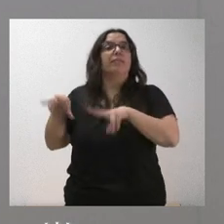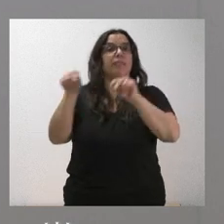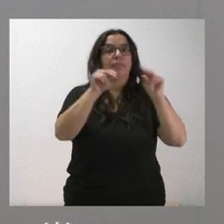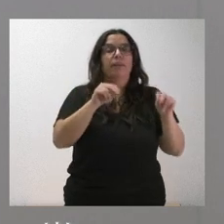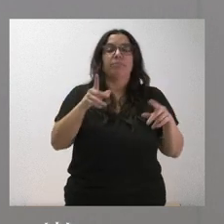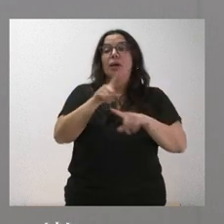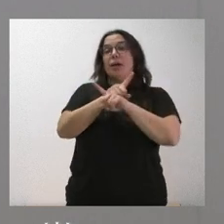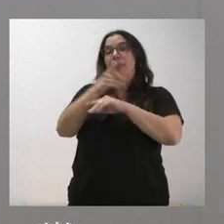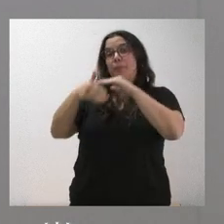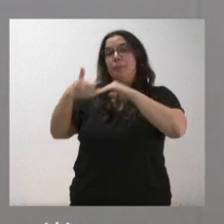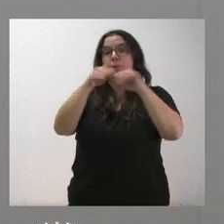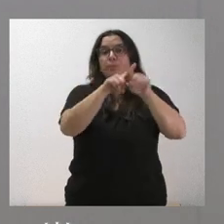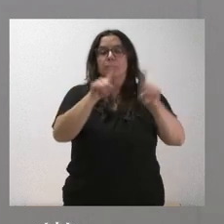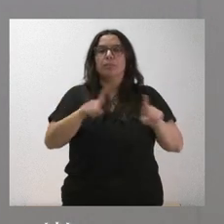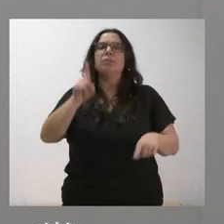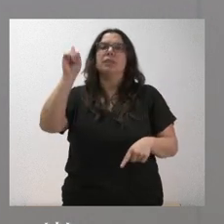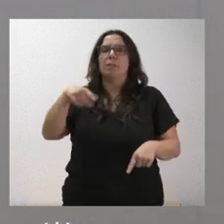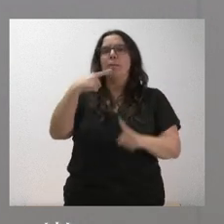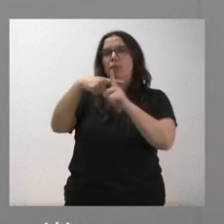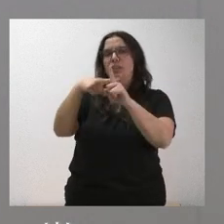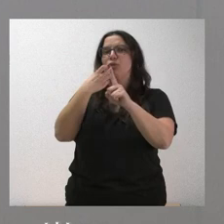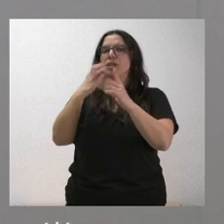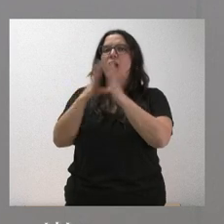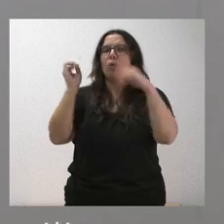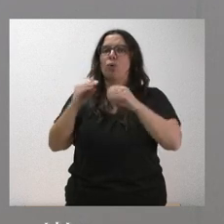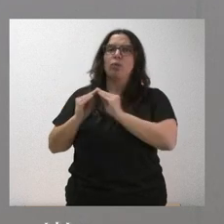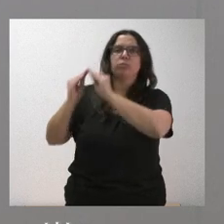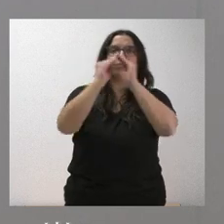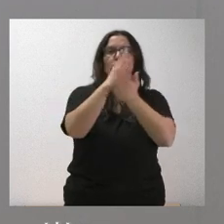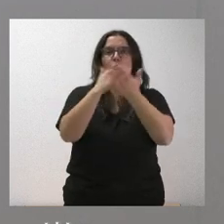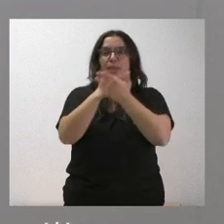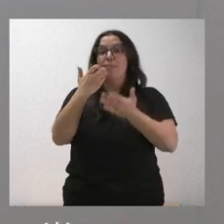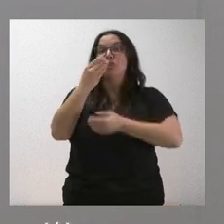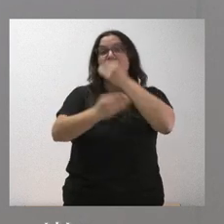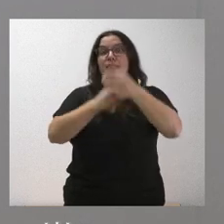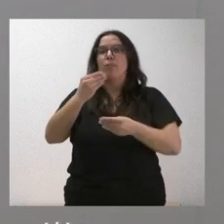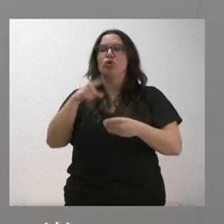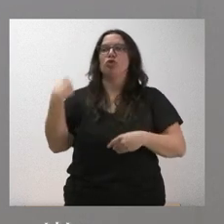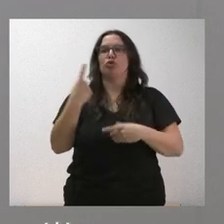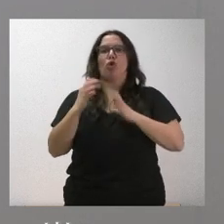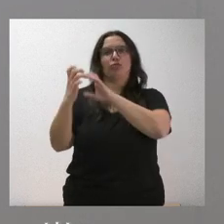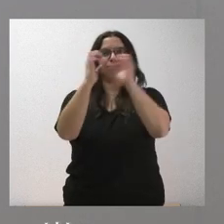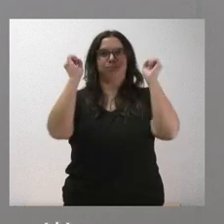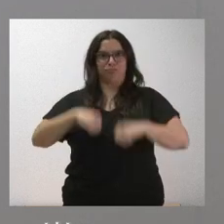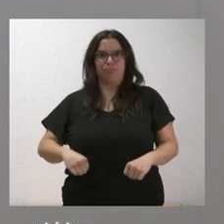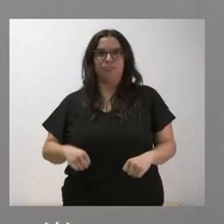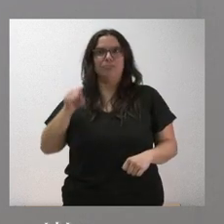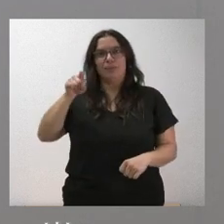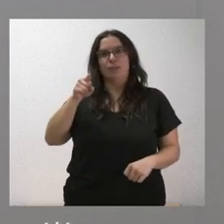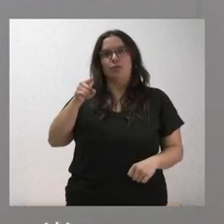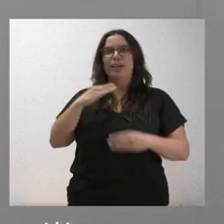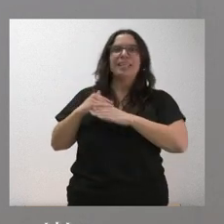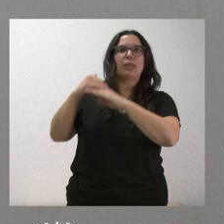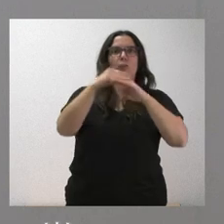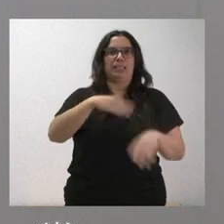positivo que se haga en conjunto entre todas las comunidades autónomas y por tanto nos parece positivo que lo que hagamos lo hagamos entre todos y sea igual para toda